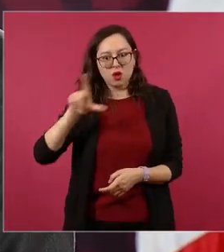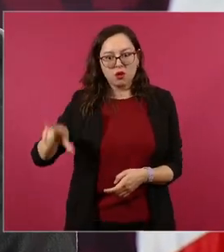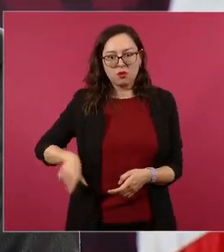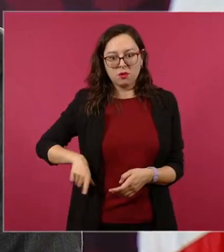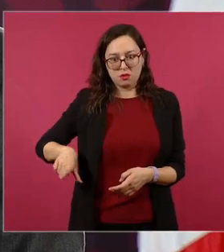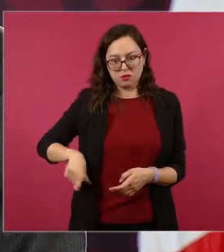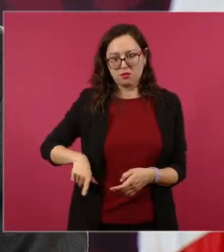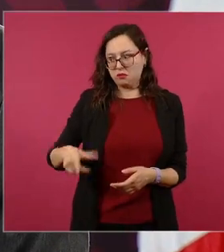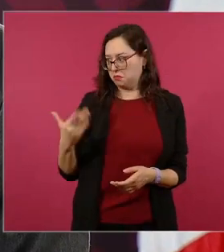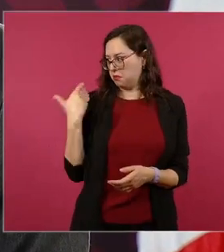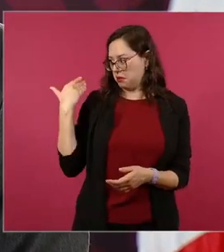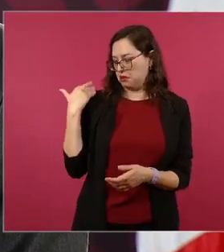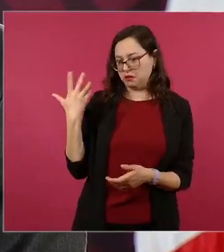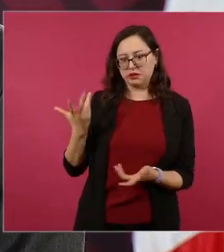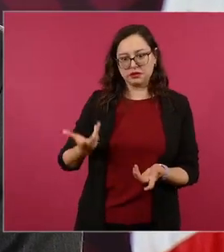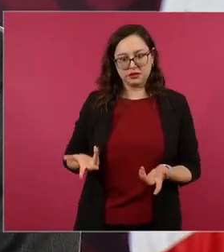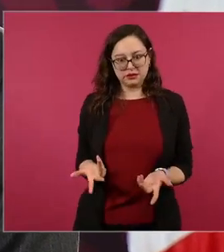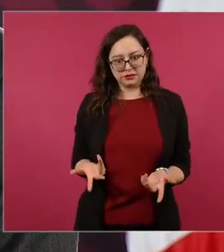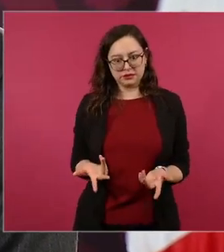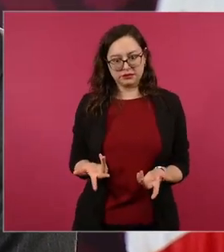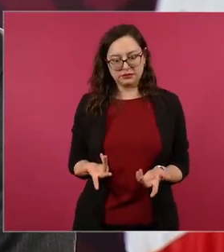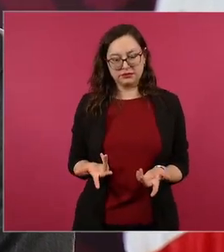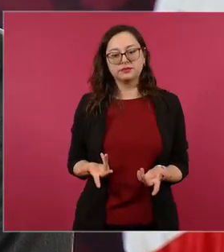otros cargos.